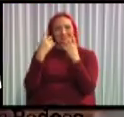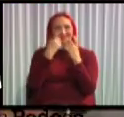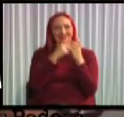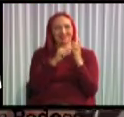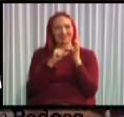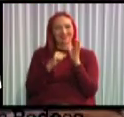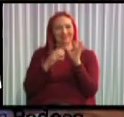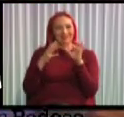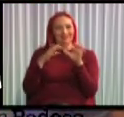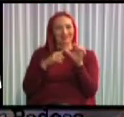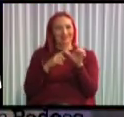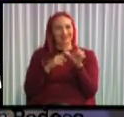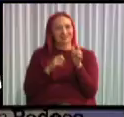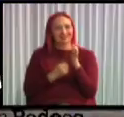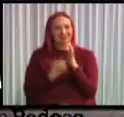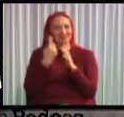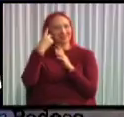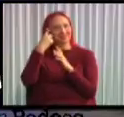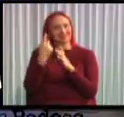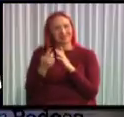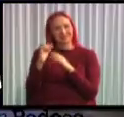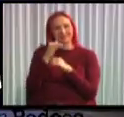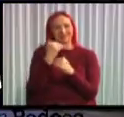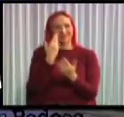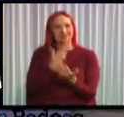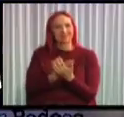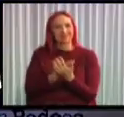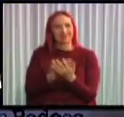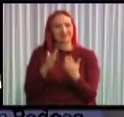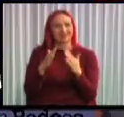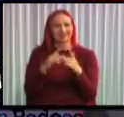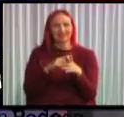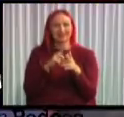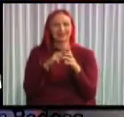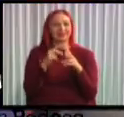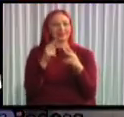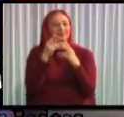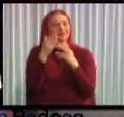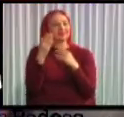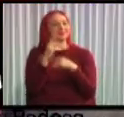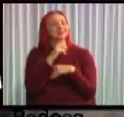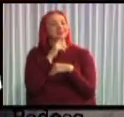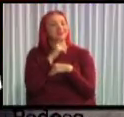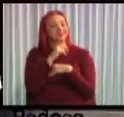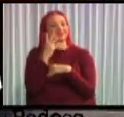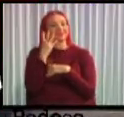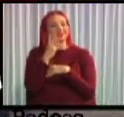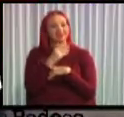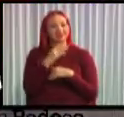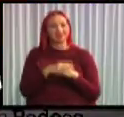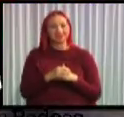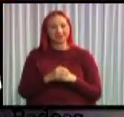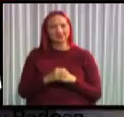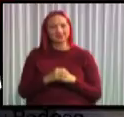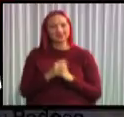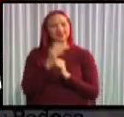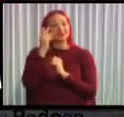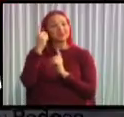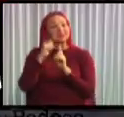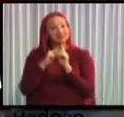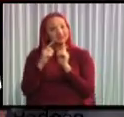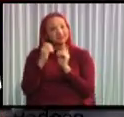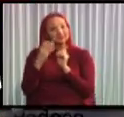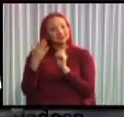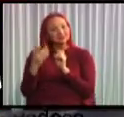quedaba el parche aquí a uno. Yo que era negro, igual me llegaba con el parche a la casa. O sea, vivimos cosas sinceramente grandiosas. Lo que pasa es que